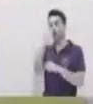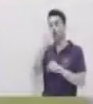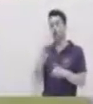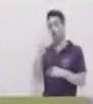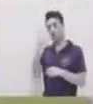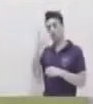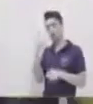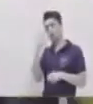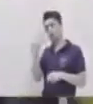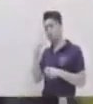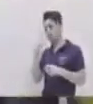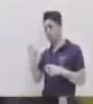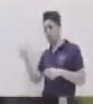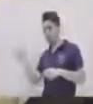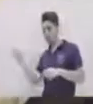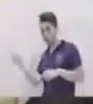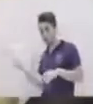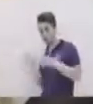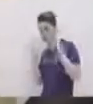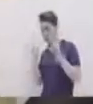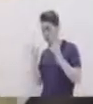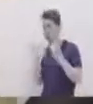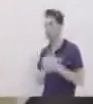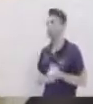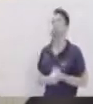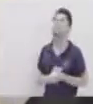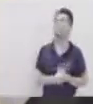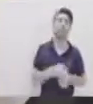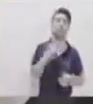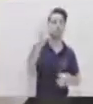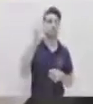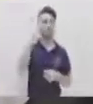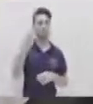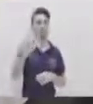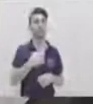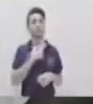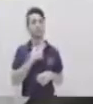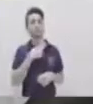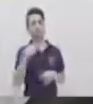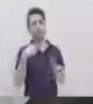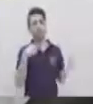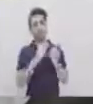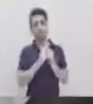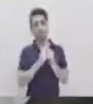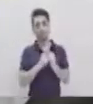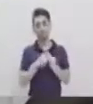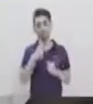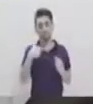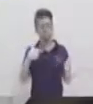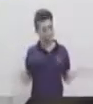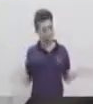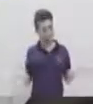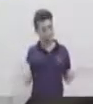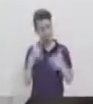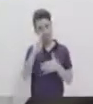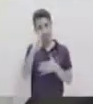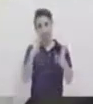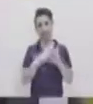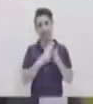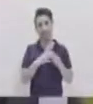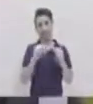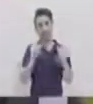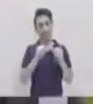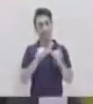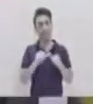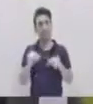una de estas combinatorias. Bueno, profe, muchísimas gracias nuevamente por habernos acompañado el día de hoy. Los motivamos